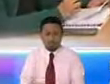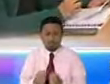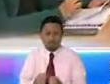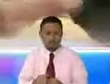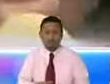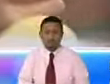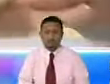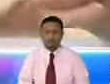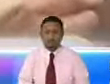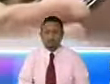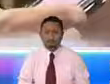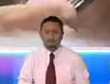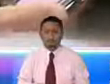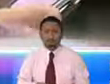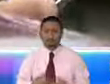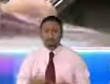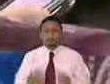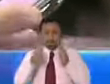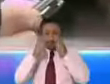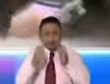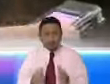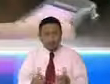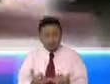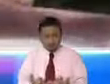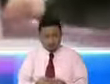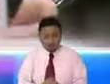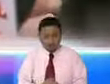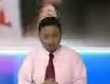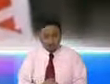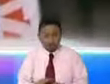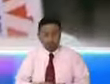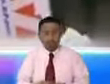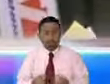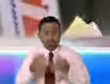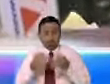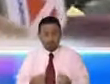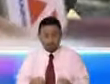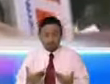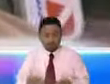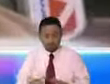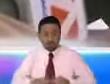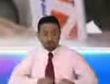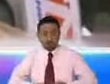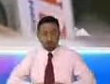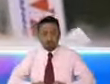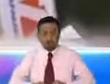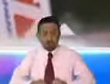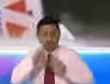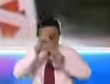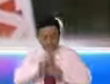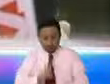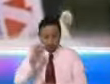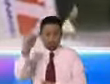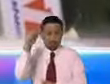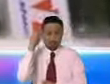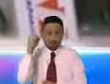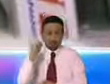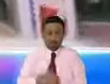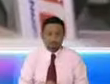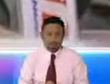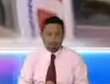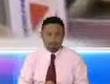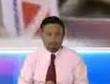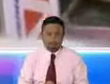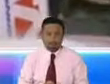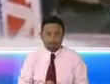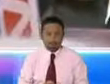caso. La Fiscalía General del Estado ratifica que actuará siempre conforme a derecho, que no